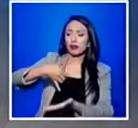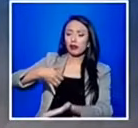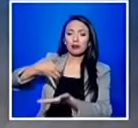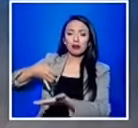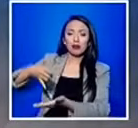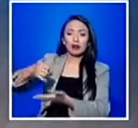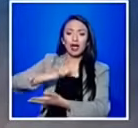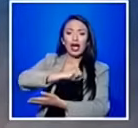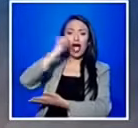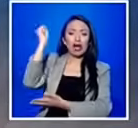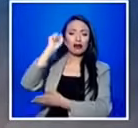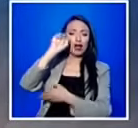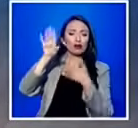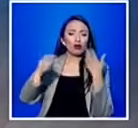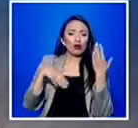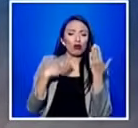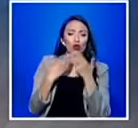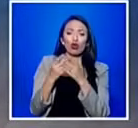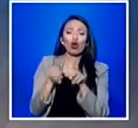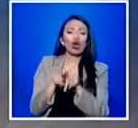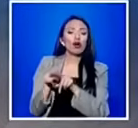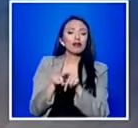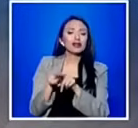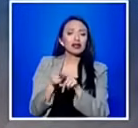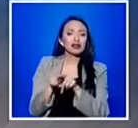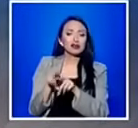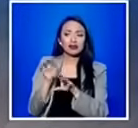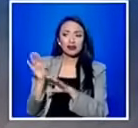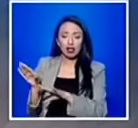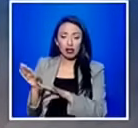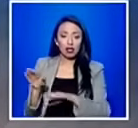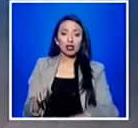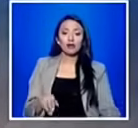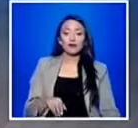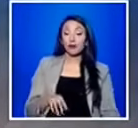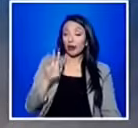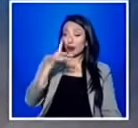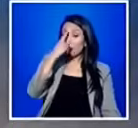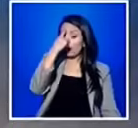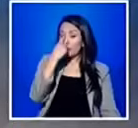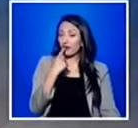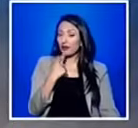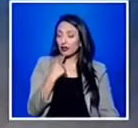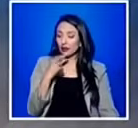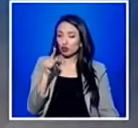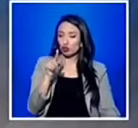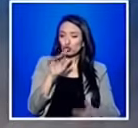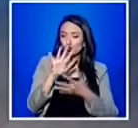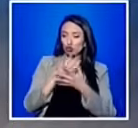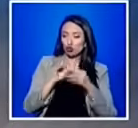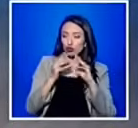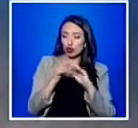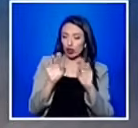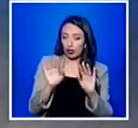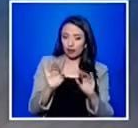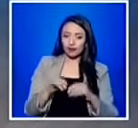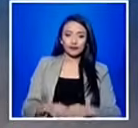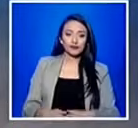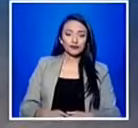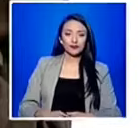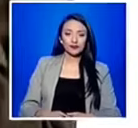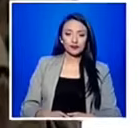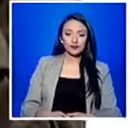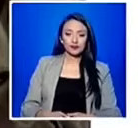los 100 metros planos en competencias paralímpicas. María Cecilia Largacha con un perfil de la deportista.